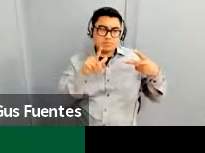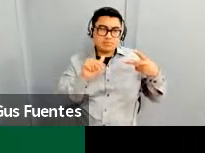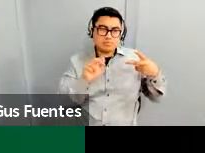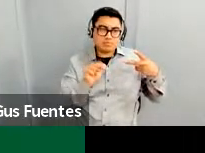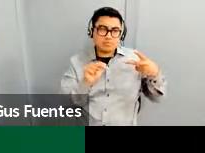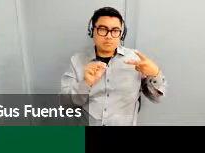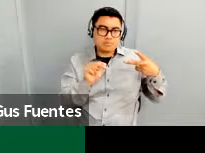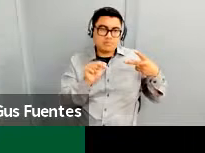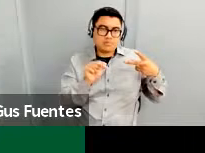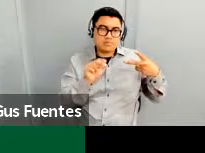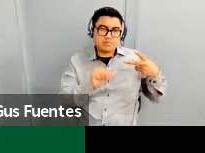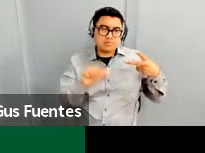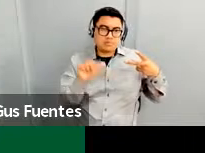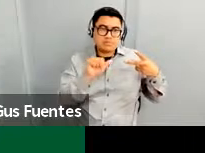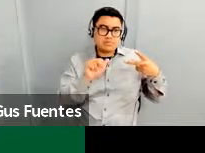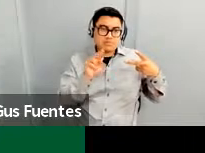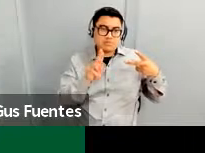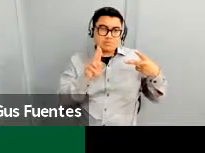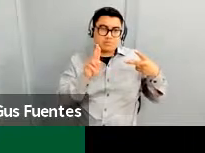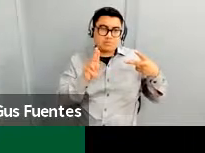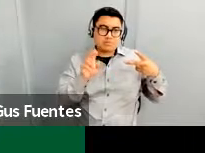es